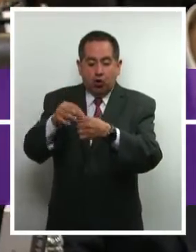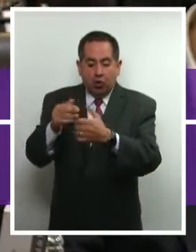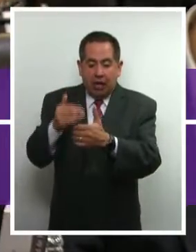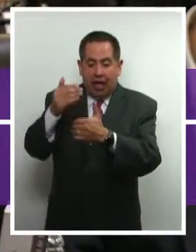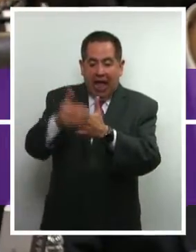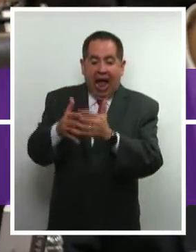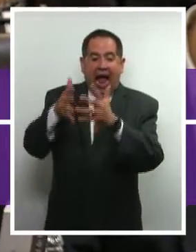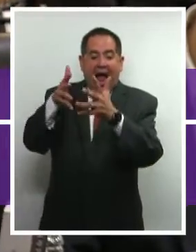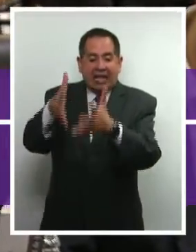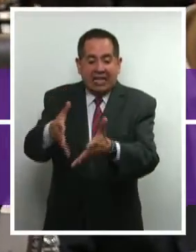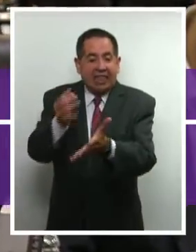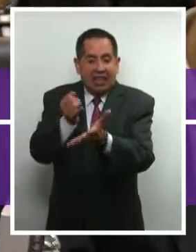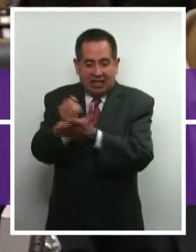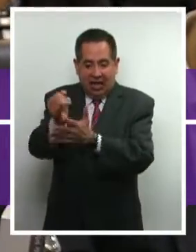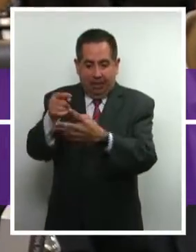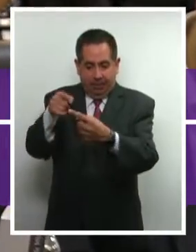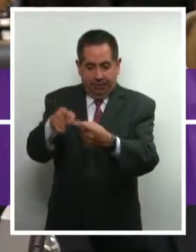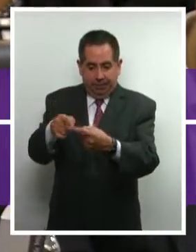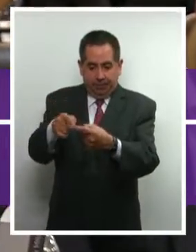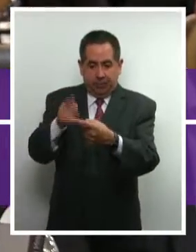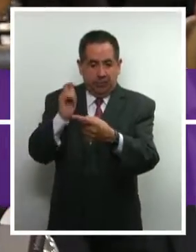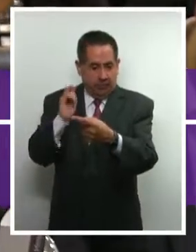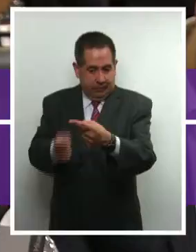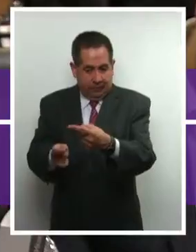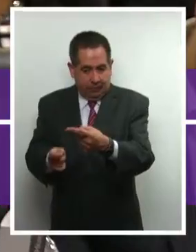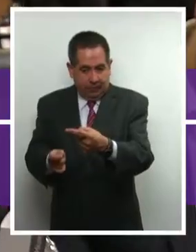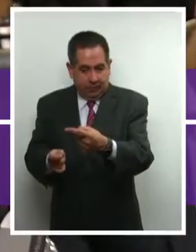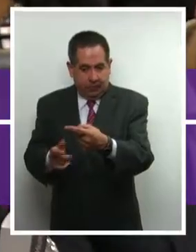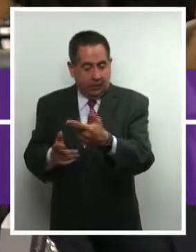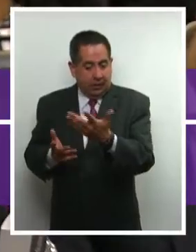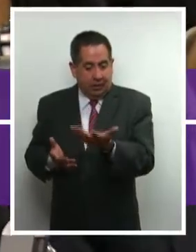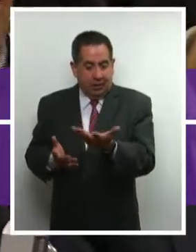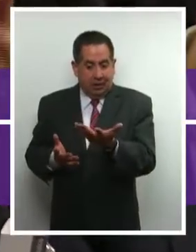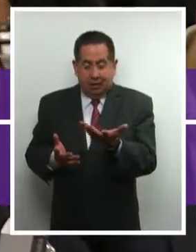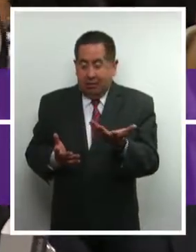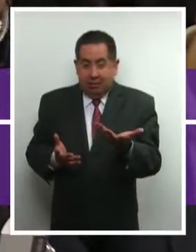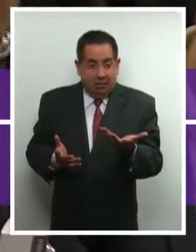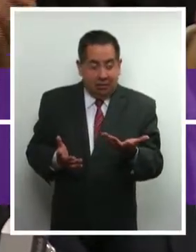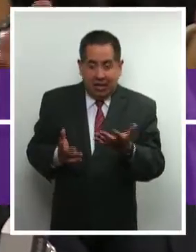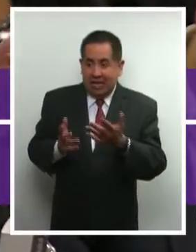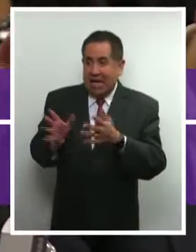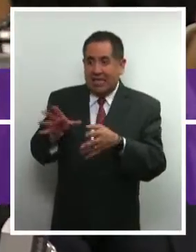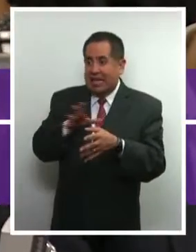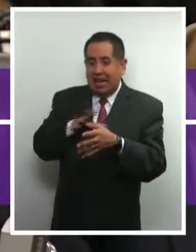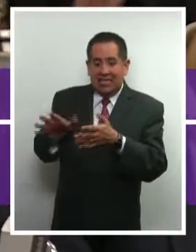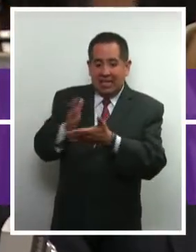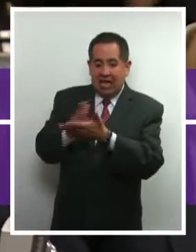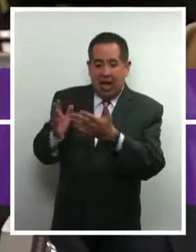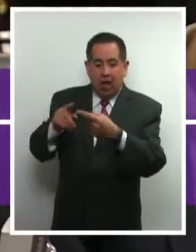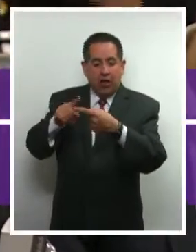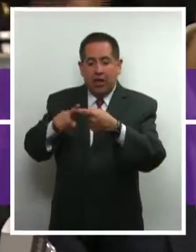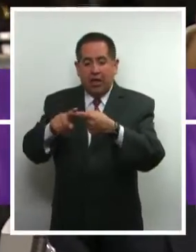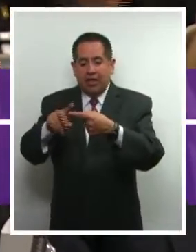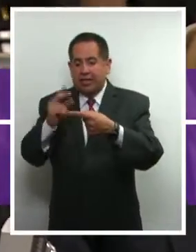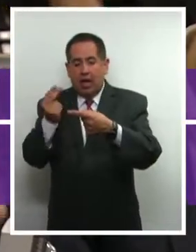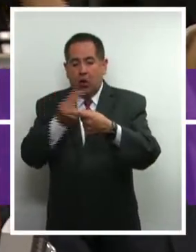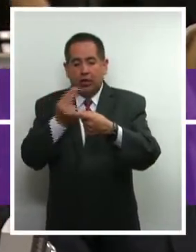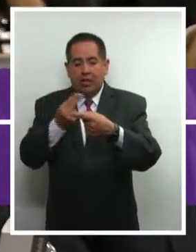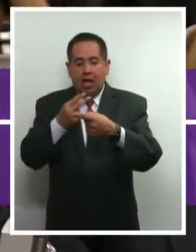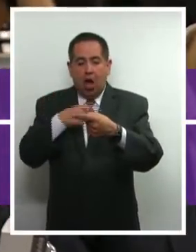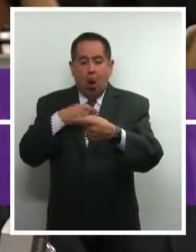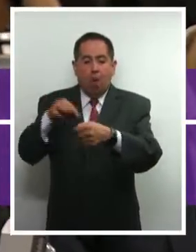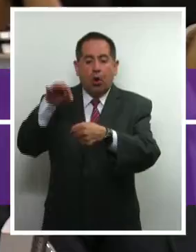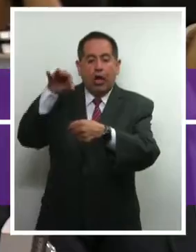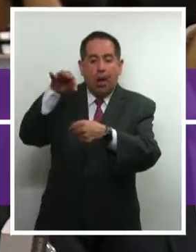del dictamen. Es decir, si esas ya se rechazaron, ya no tendría por qué